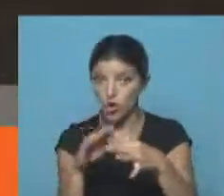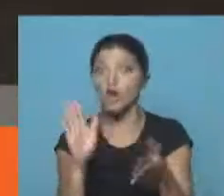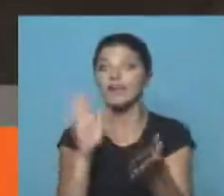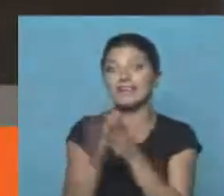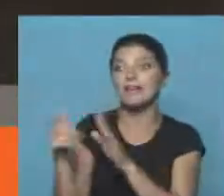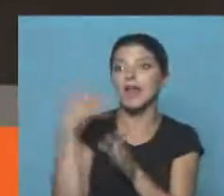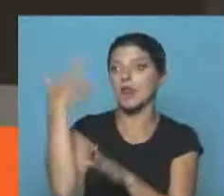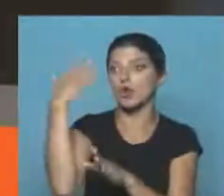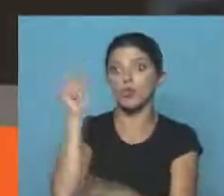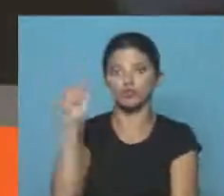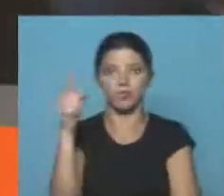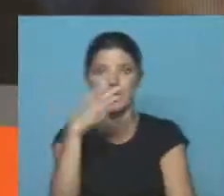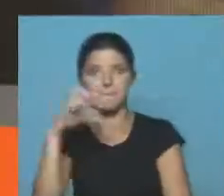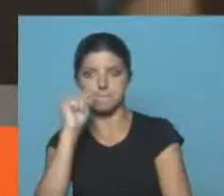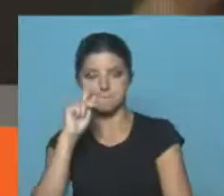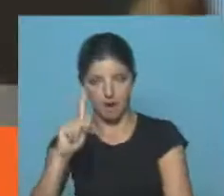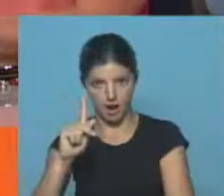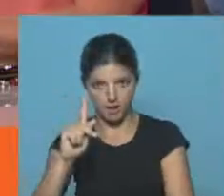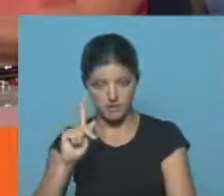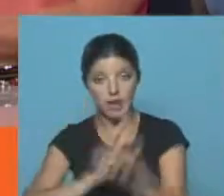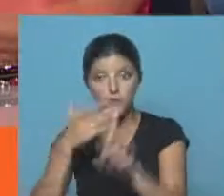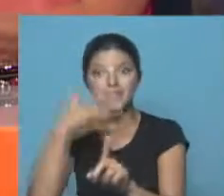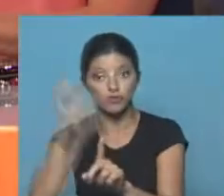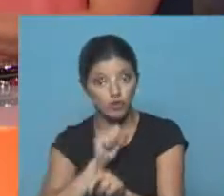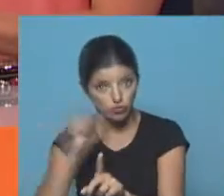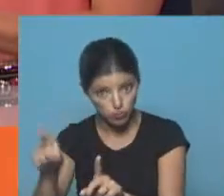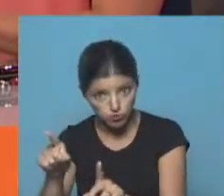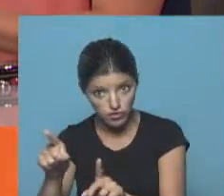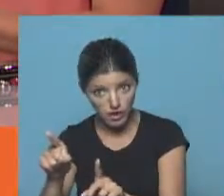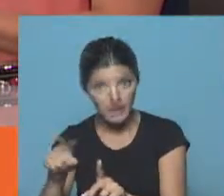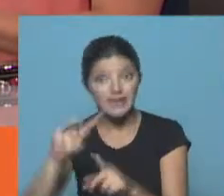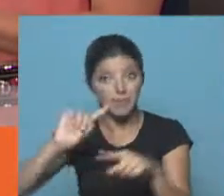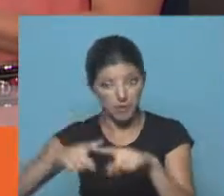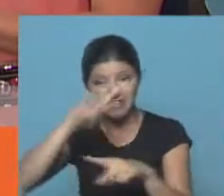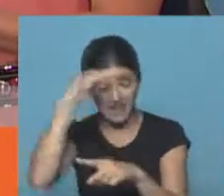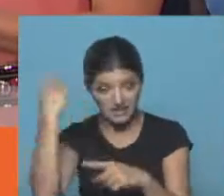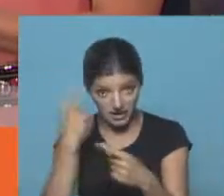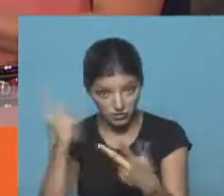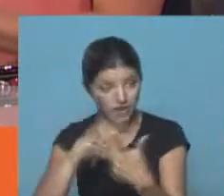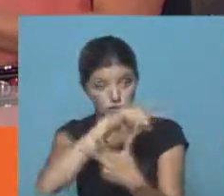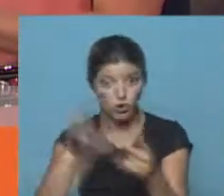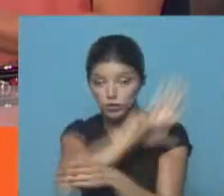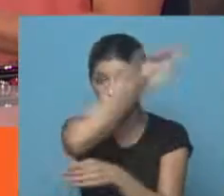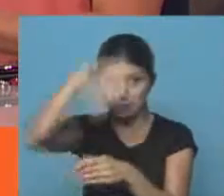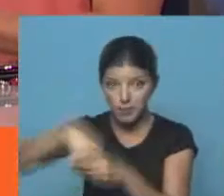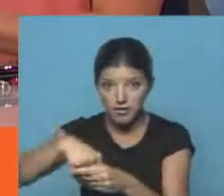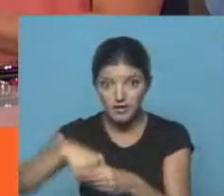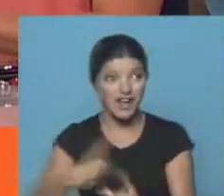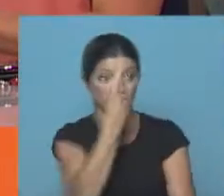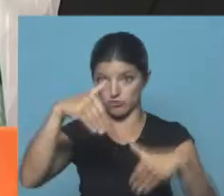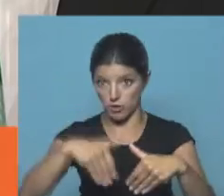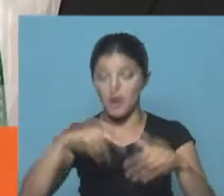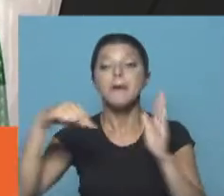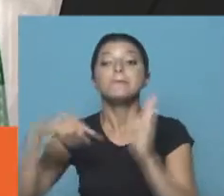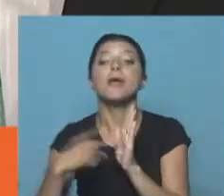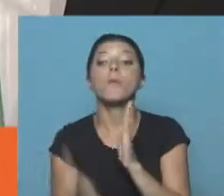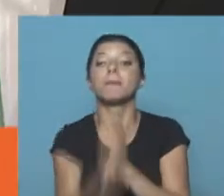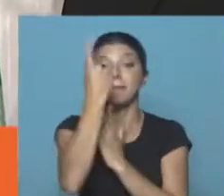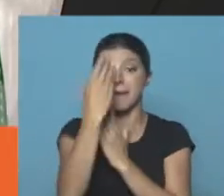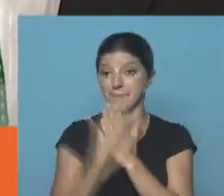Park asumió en 2013 y su mandato expira en 2018. La Constitución de Corea del Sur